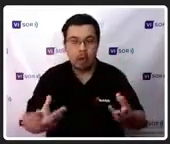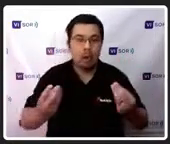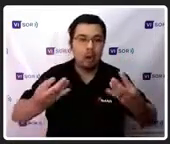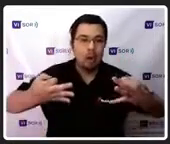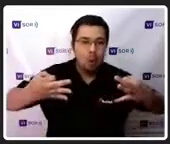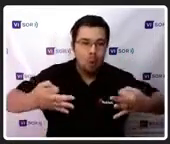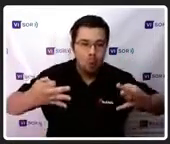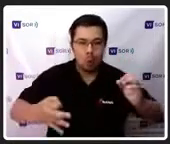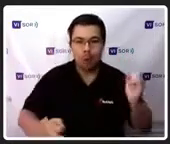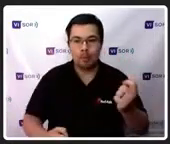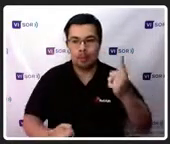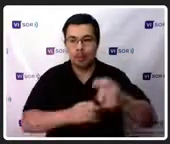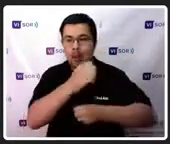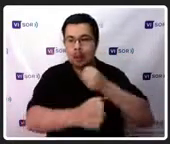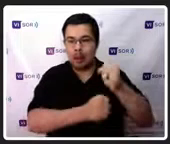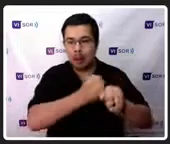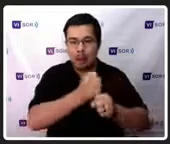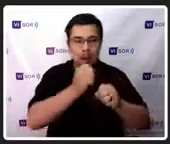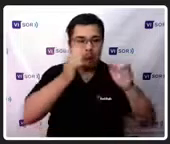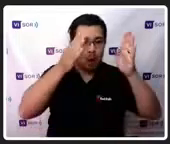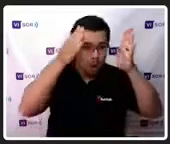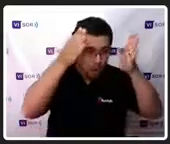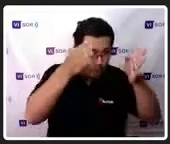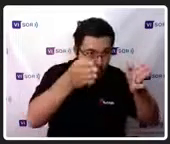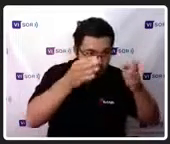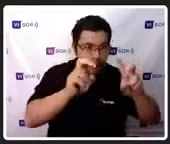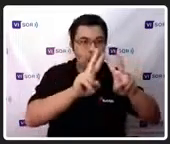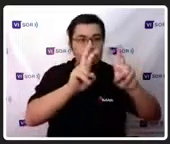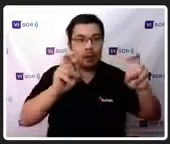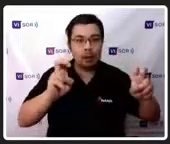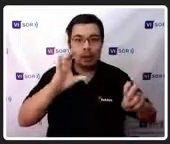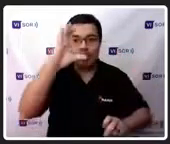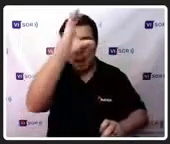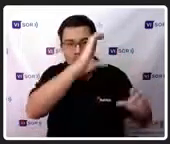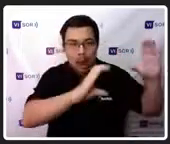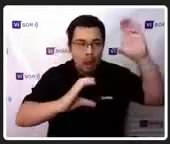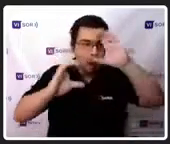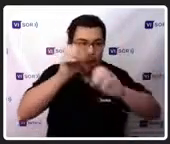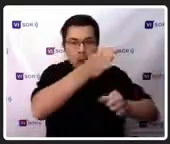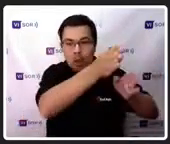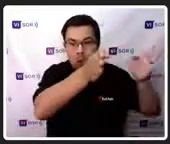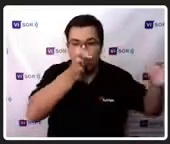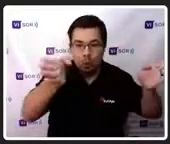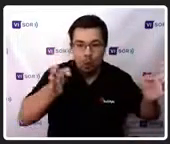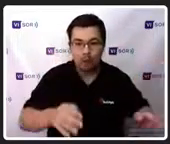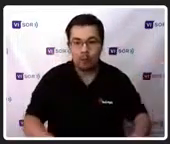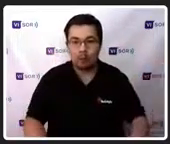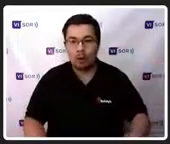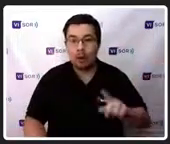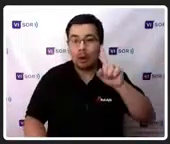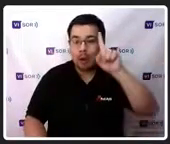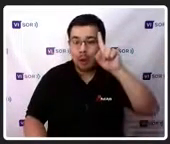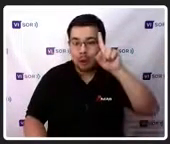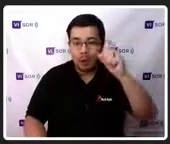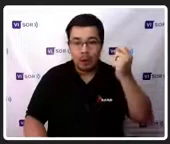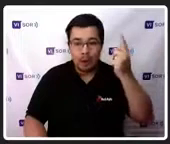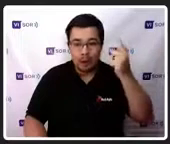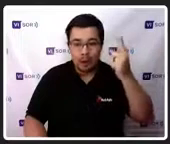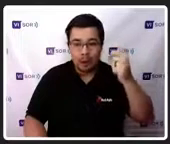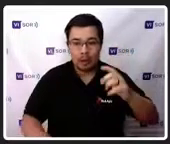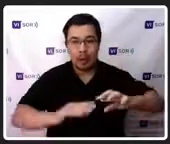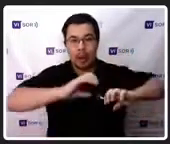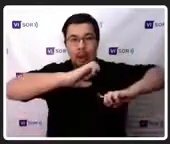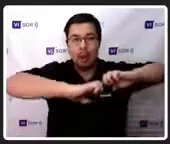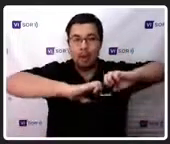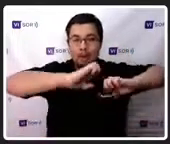el enfoque es mucho más en turismo, ¿ya? Recuerden que hay que entender también que la industria de turismo tiene distintas áreas en las cuales ustedes